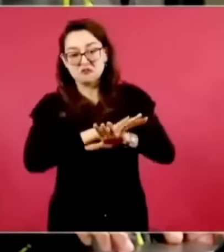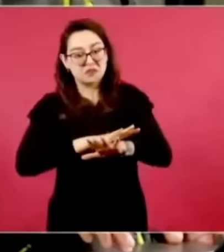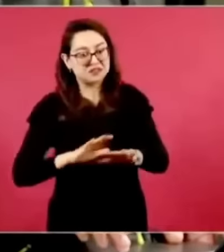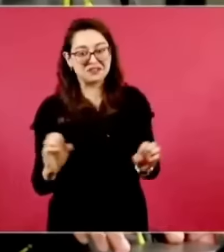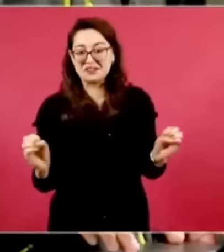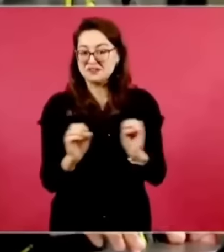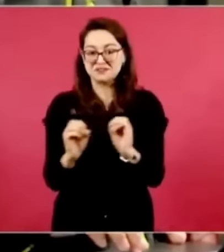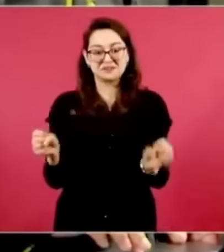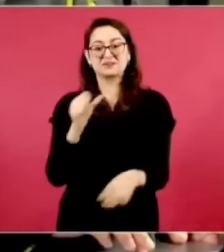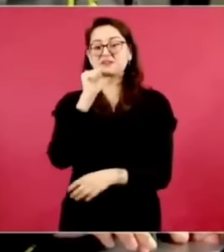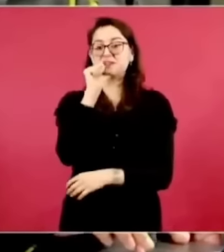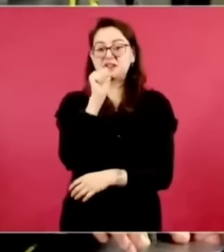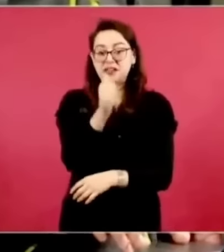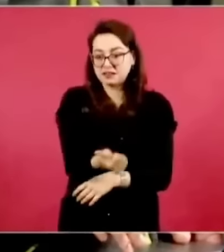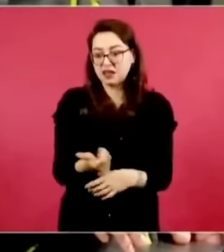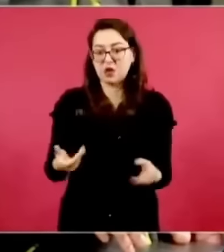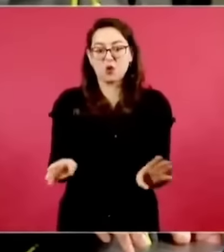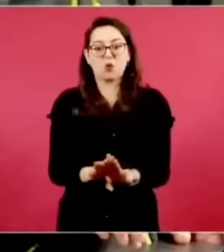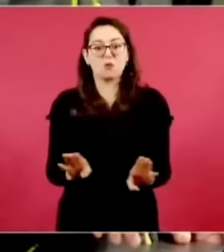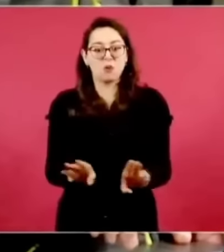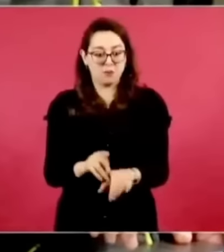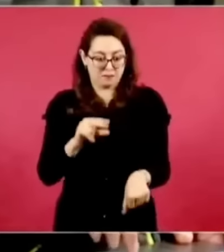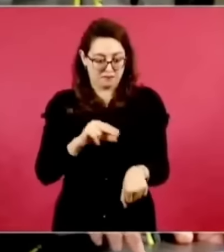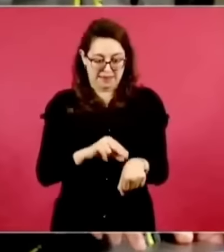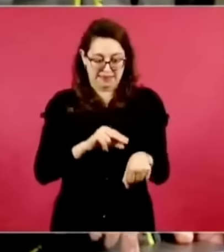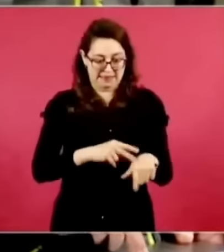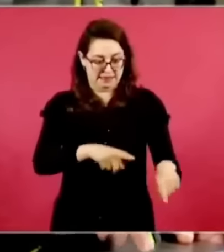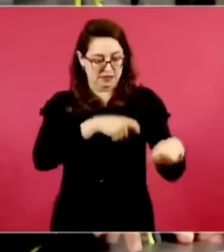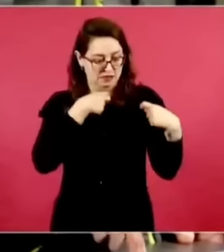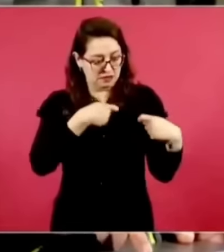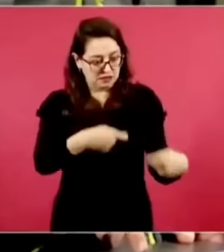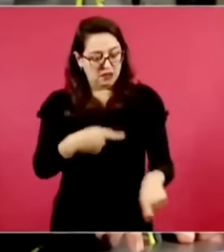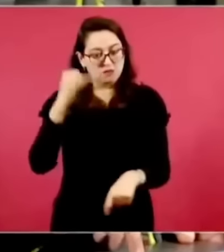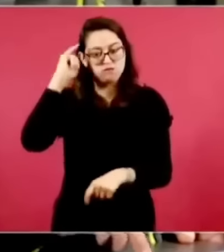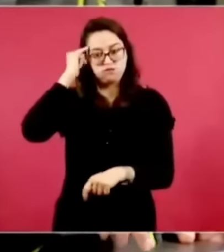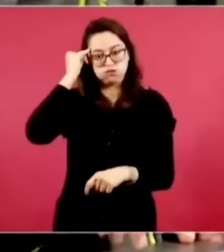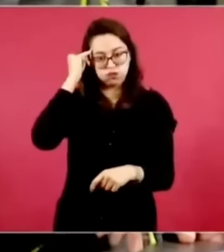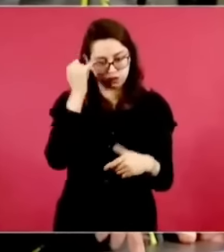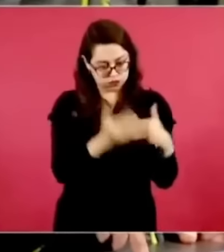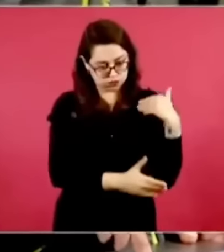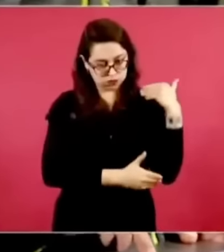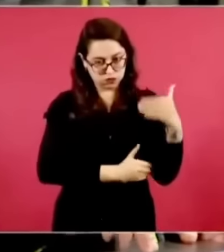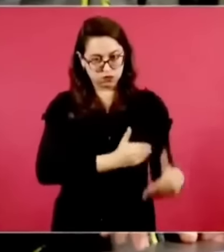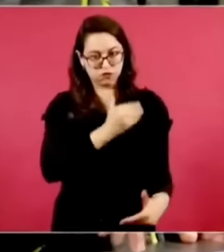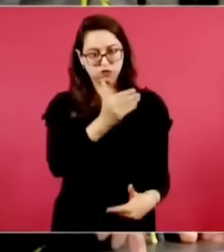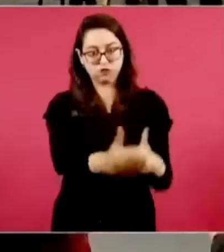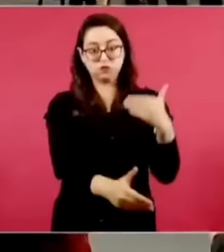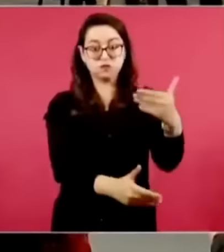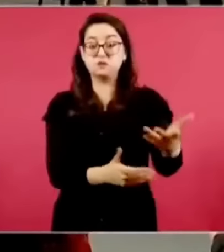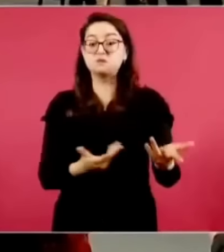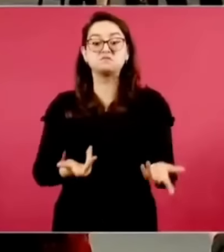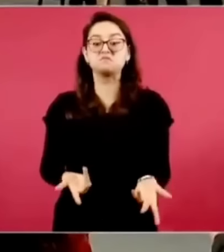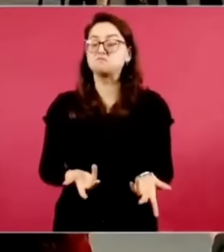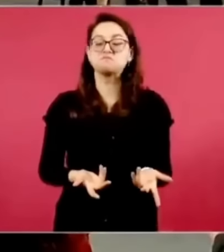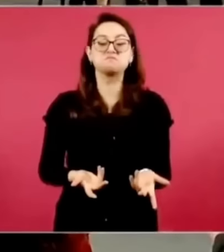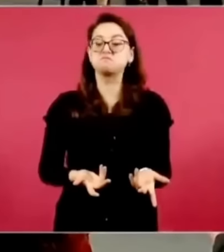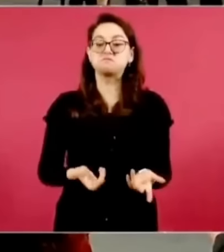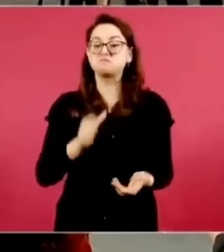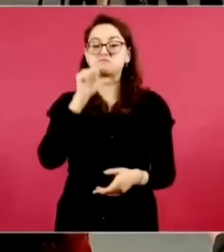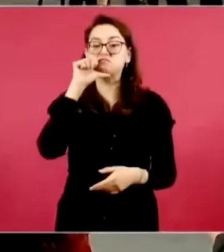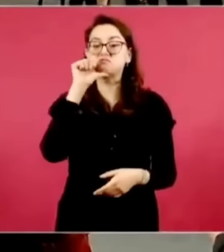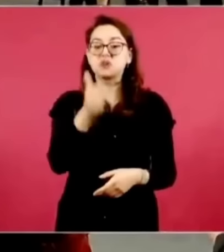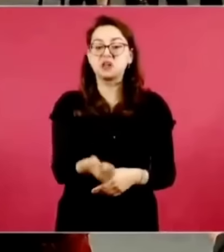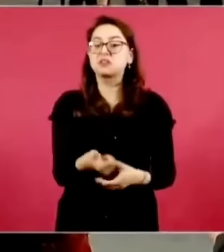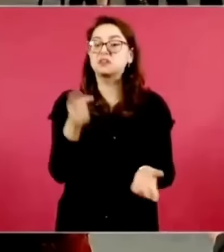avances que se han logrado en la dirección de Medicina tradicional y medicina este y desarrollo intercultural de la